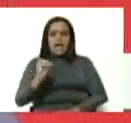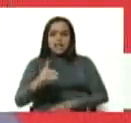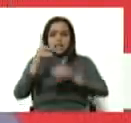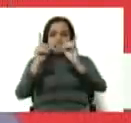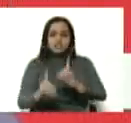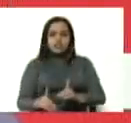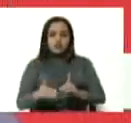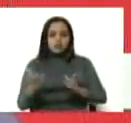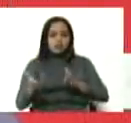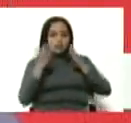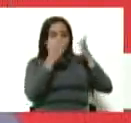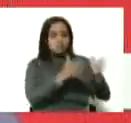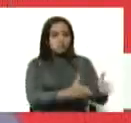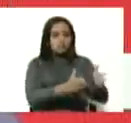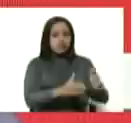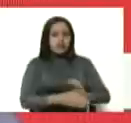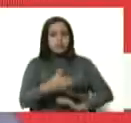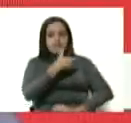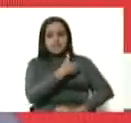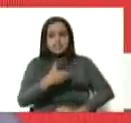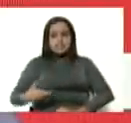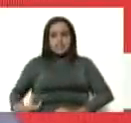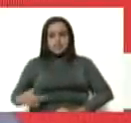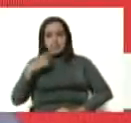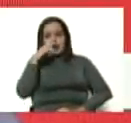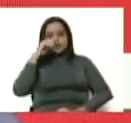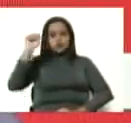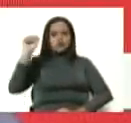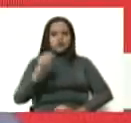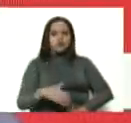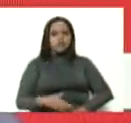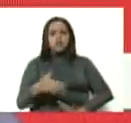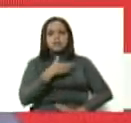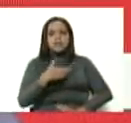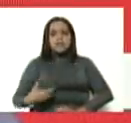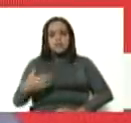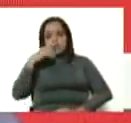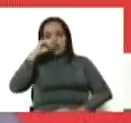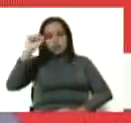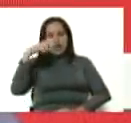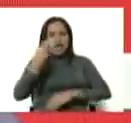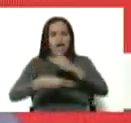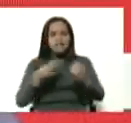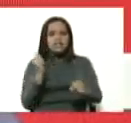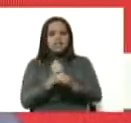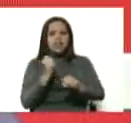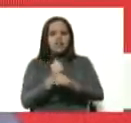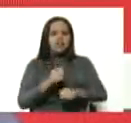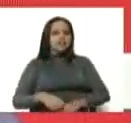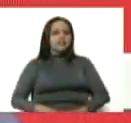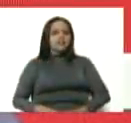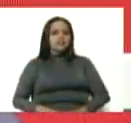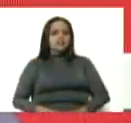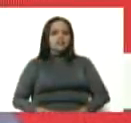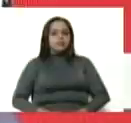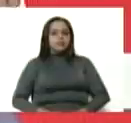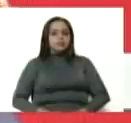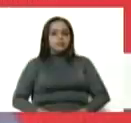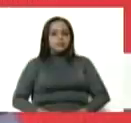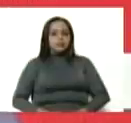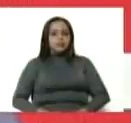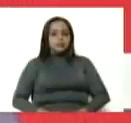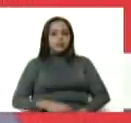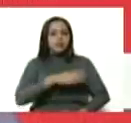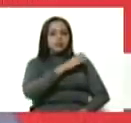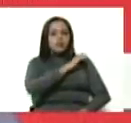presidente en Miraflores, y el presidente Nicolás Maduro ejerce sus funciones, sus facultades, sus atribuciones como